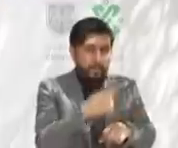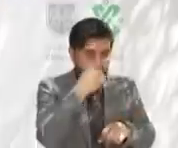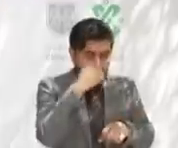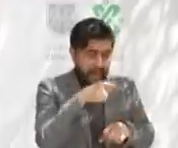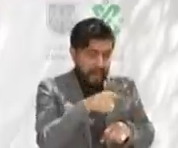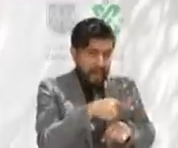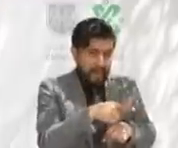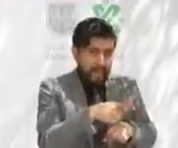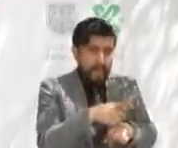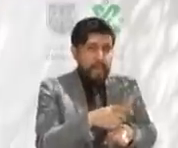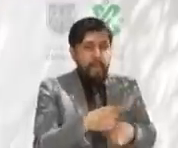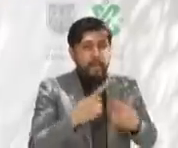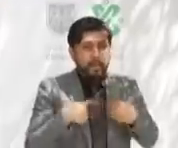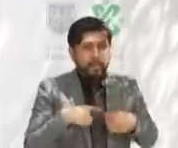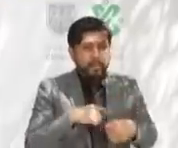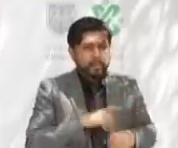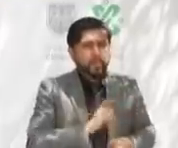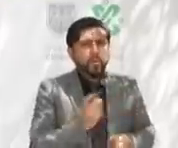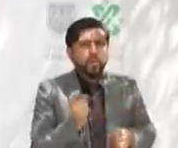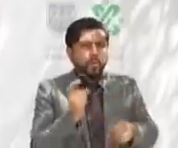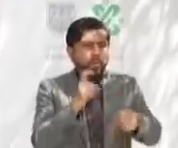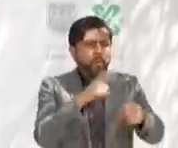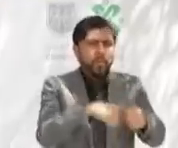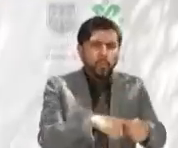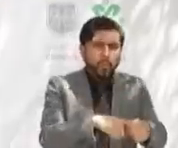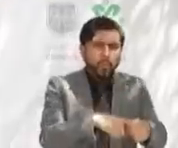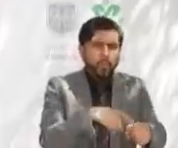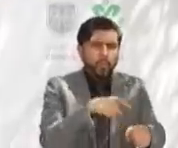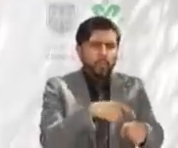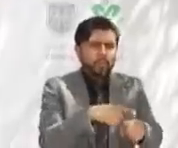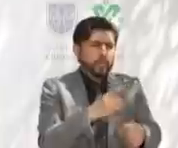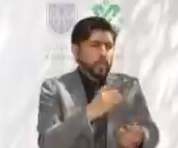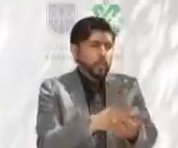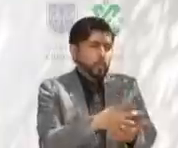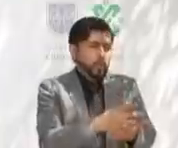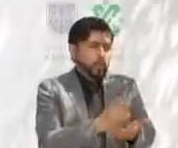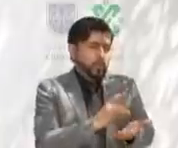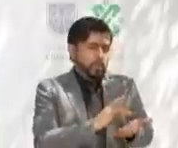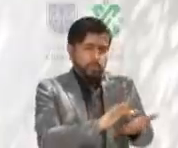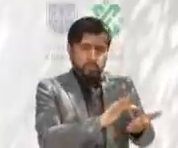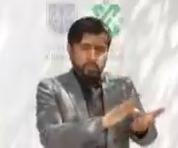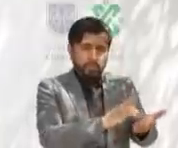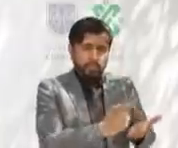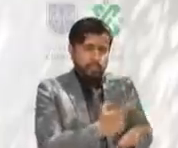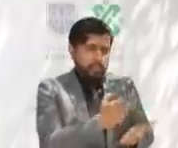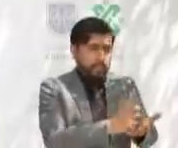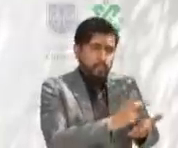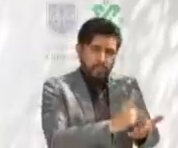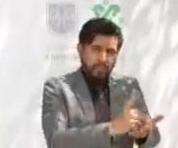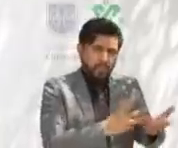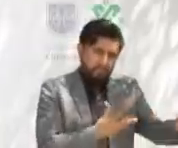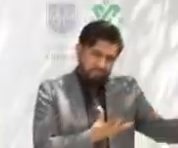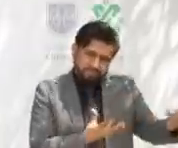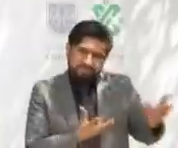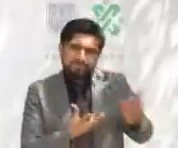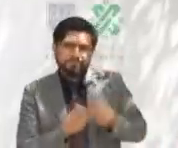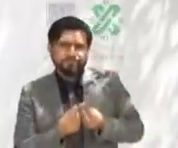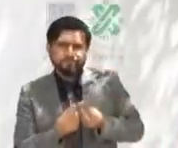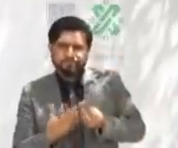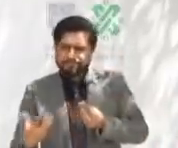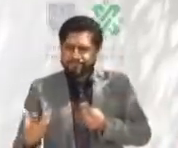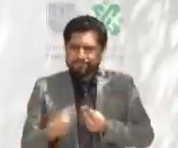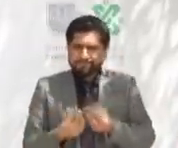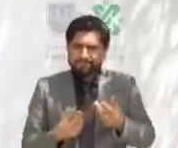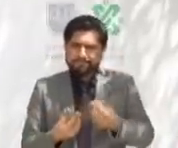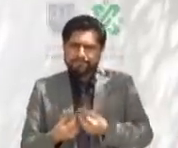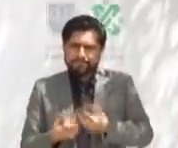tal manera que no quede exclusivamente al individuo, sino que sea parte de la movilidad integrada de la ciudad. ¿Hacia